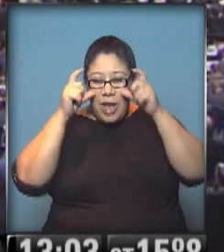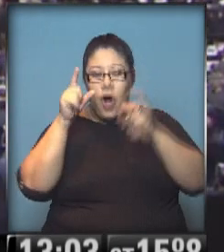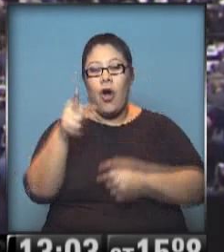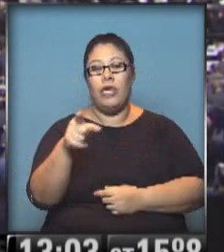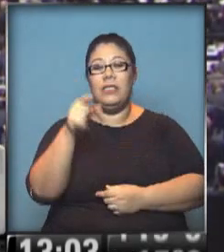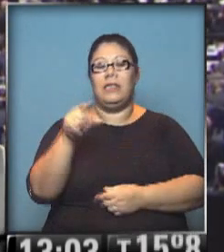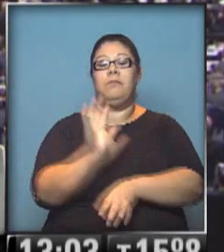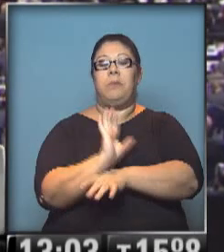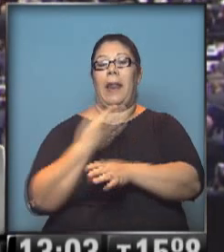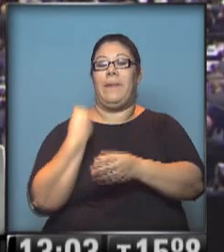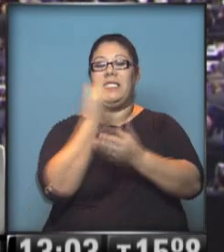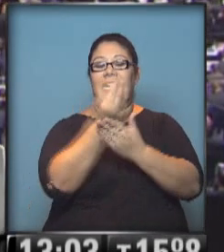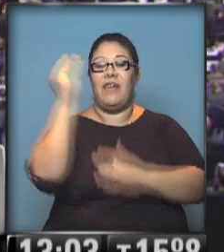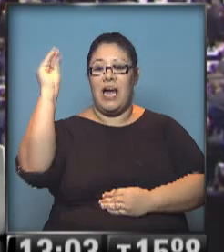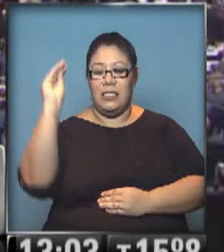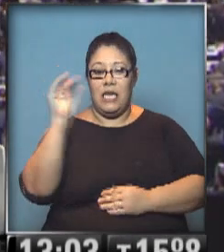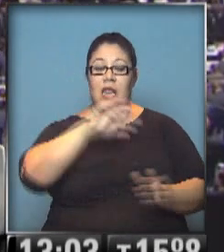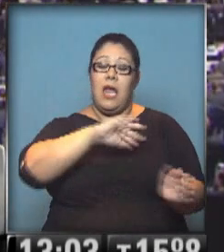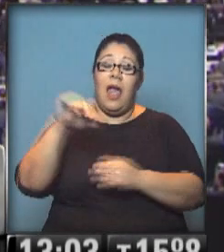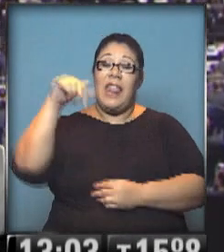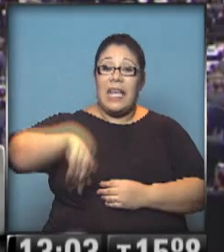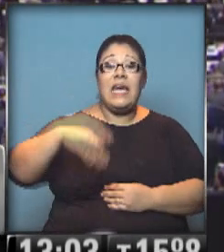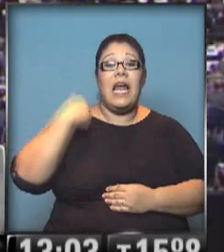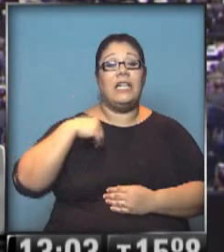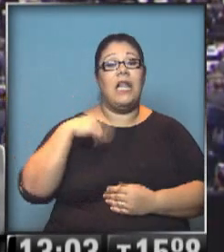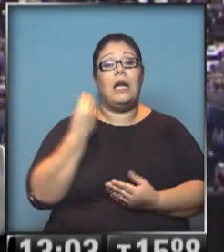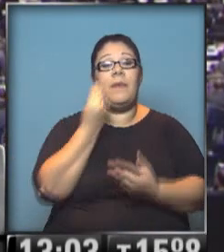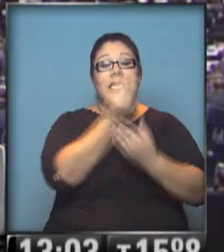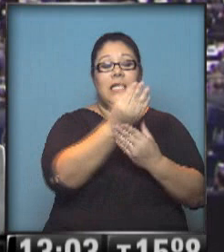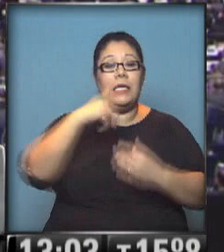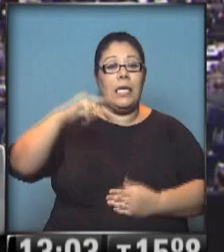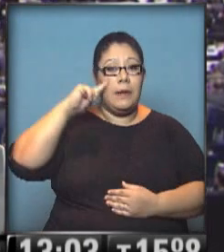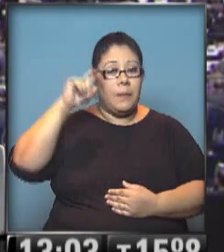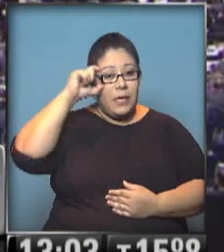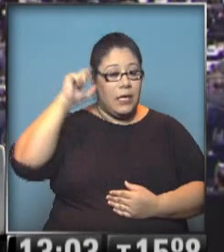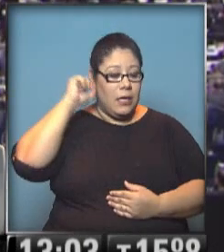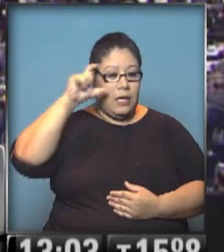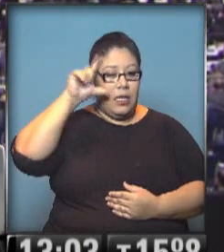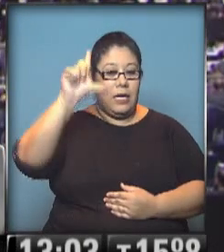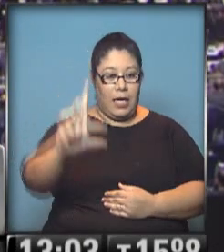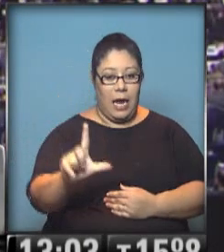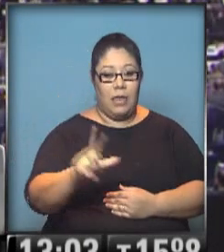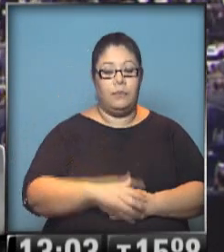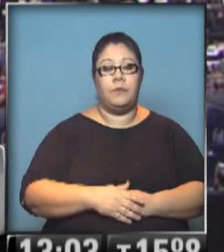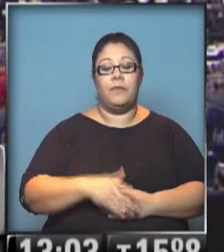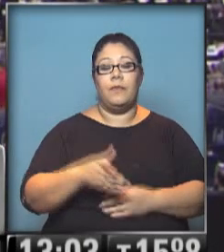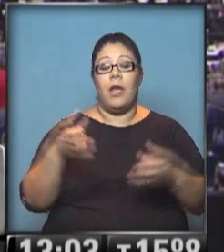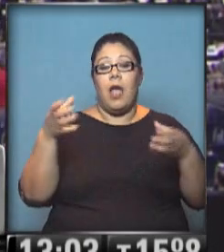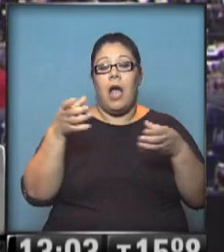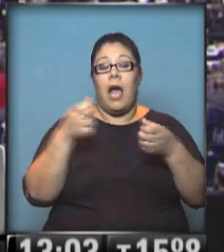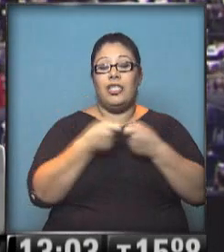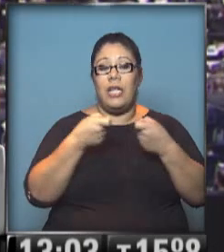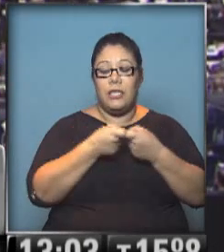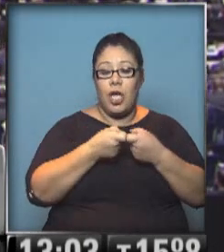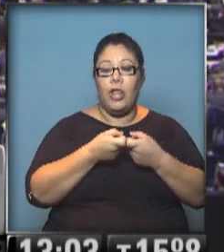Sarandí, fíjate que fiel representante de lo que fue lo que fueron los gobiernos de Julio Grondona, ¿no? En la Asociación del Fútbol Argentino. Yo te preguntaba